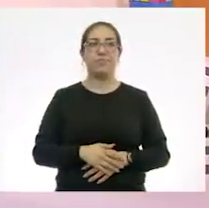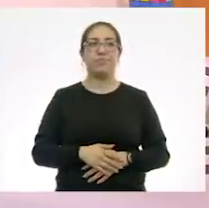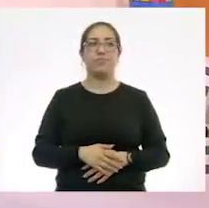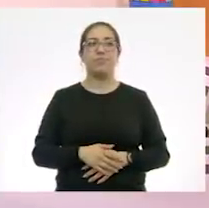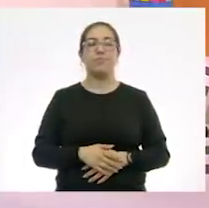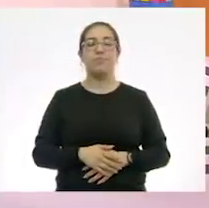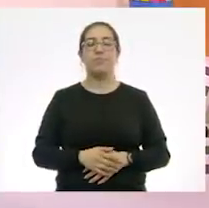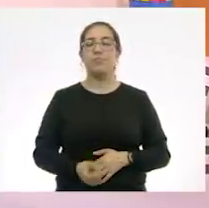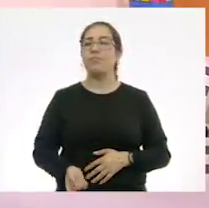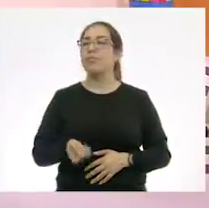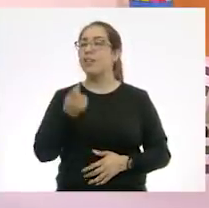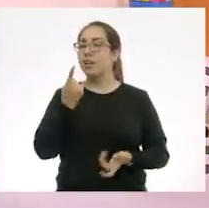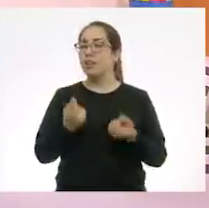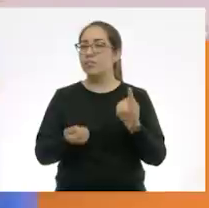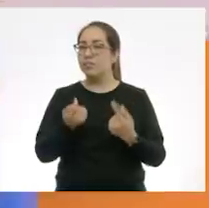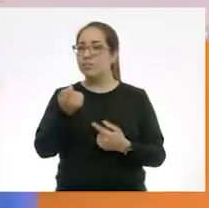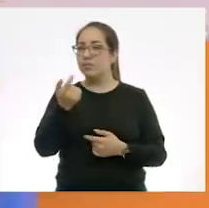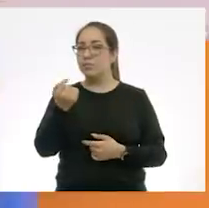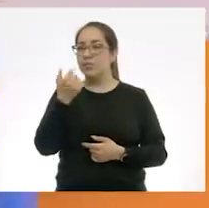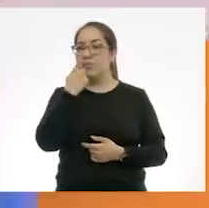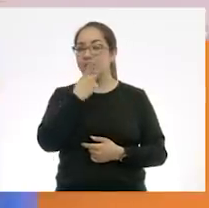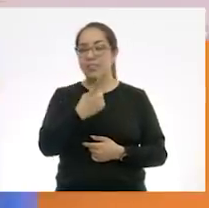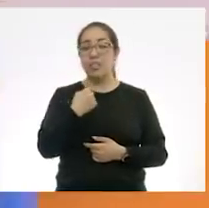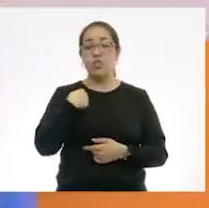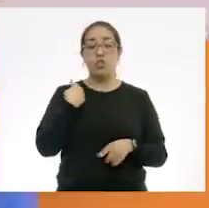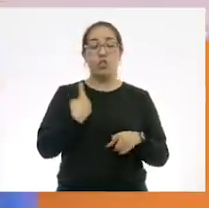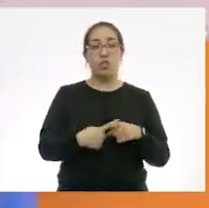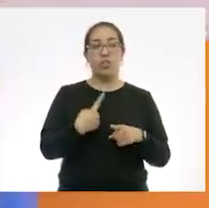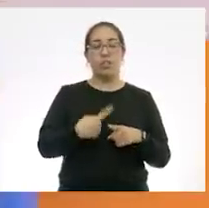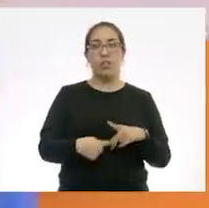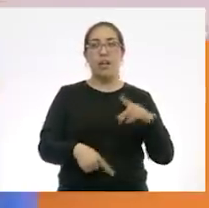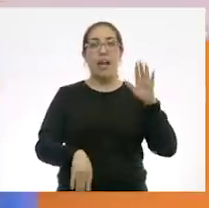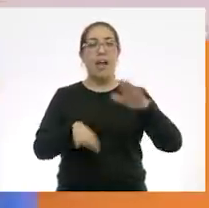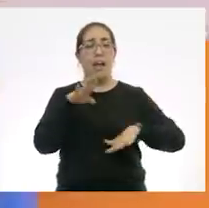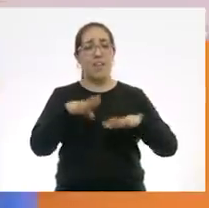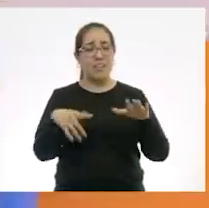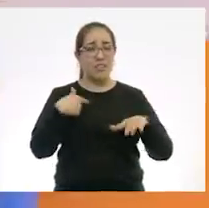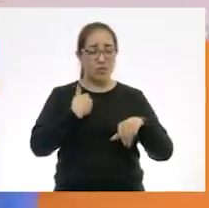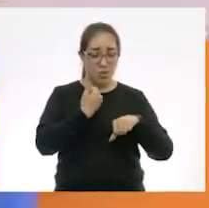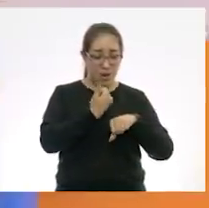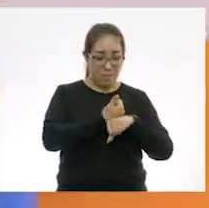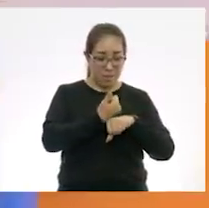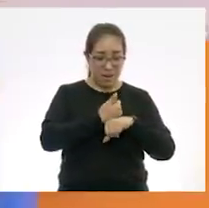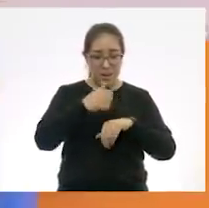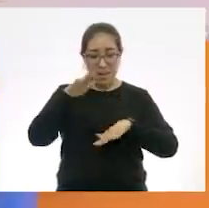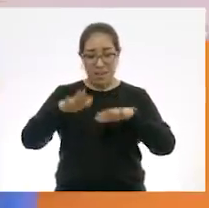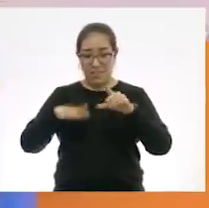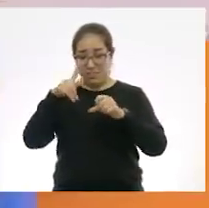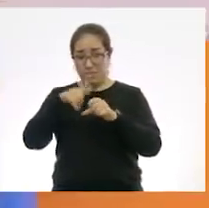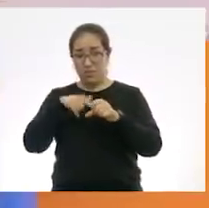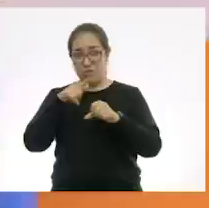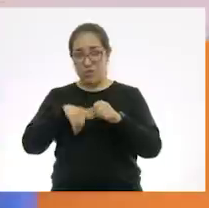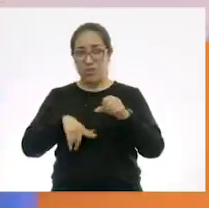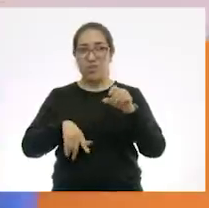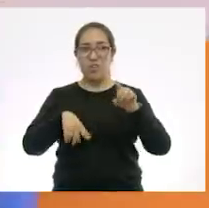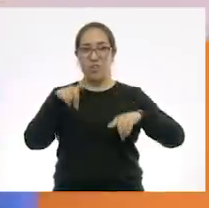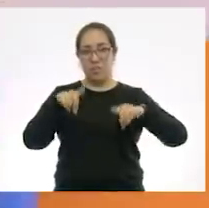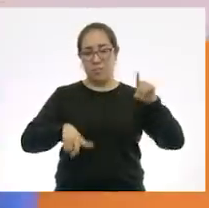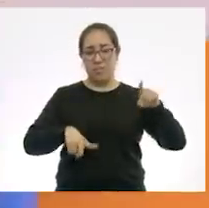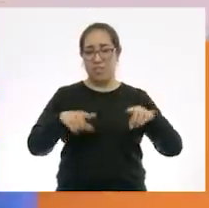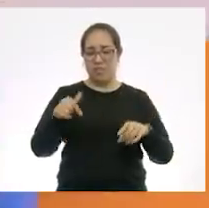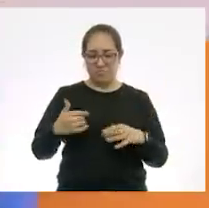Pocos atinan a quién soy. A veces traslúcida, a veces amarilla como el sol. Mi olor no te agrada si no tomas